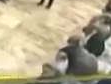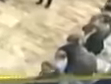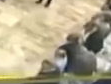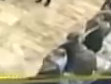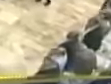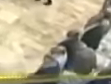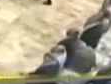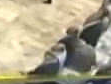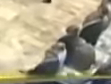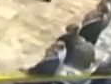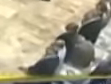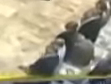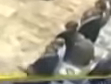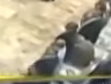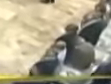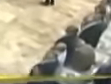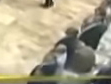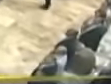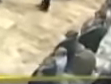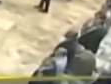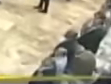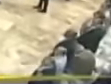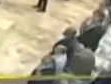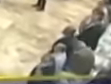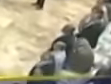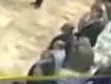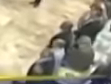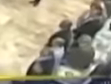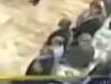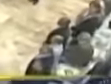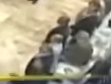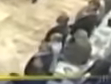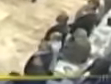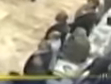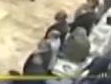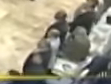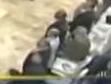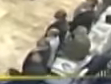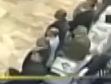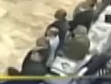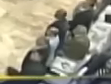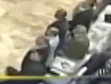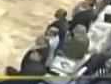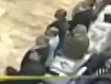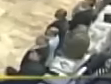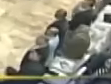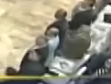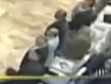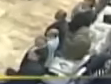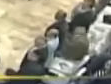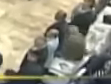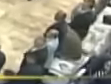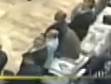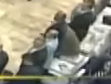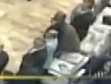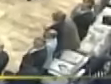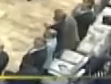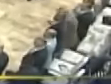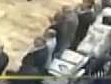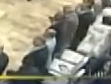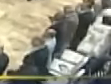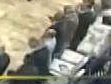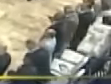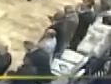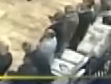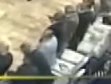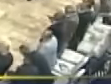derechos políticos, sociales y económicos del pueblo venezolano, que ha sido una de las tareas elementales que ha instruido